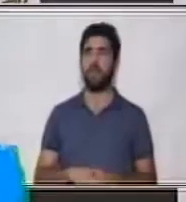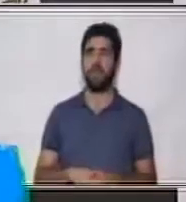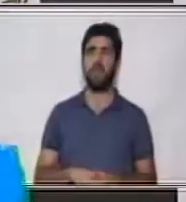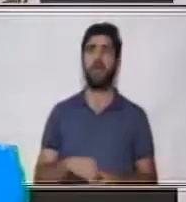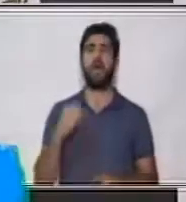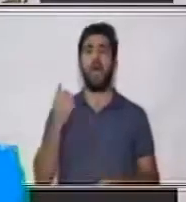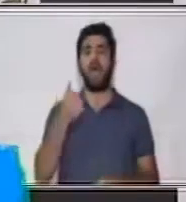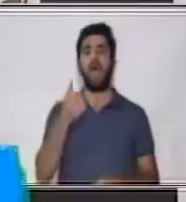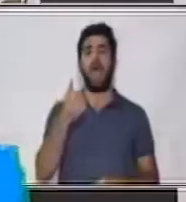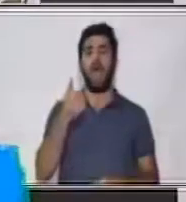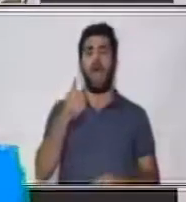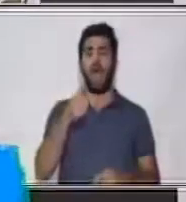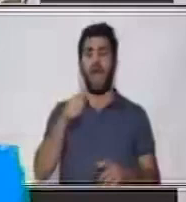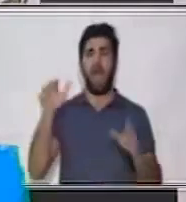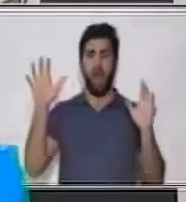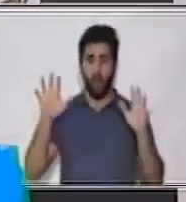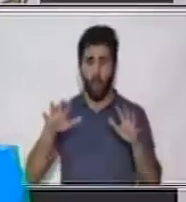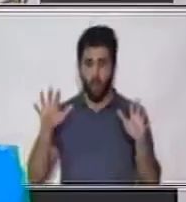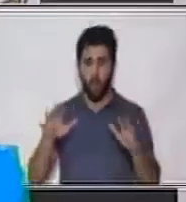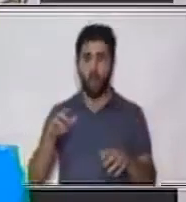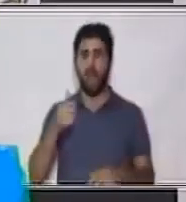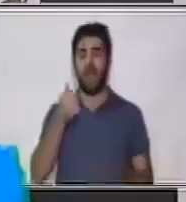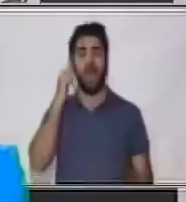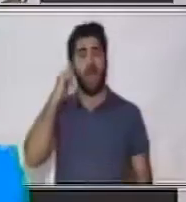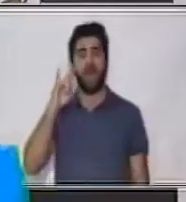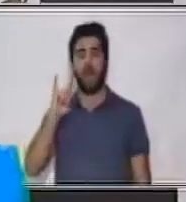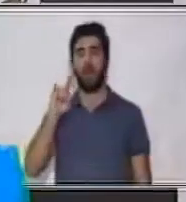aguacero, aguaje.